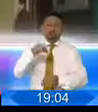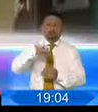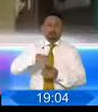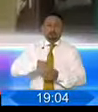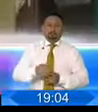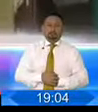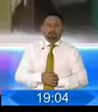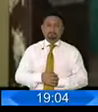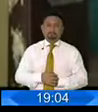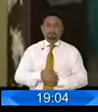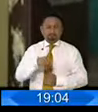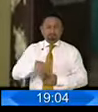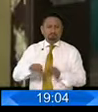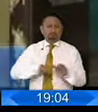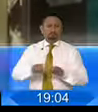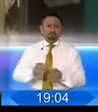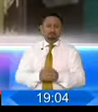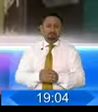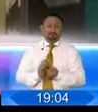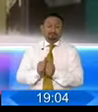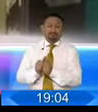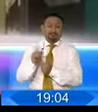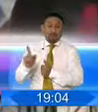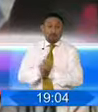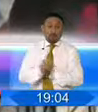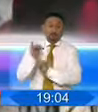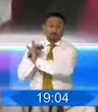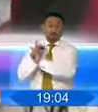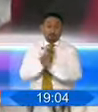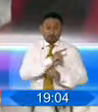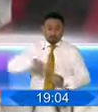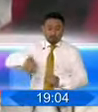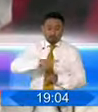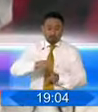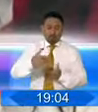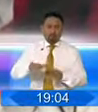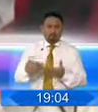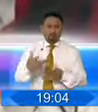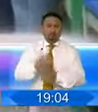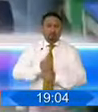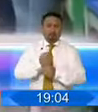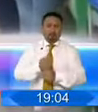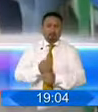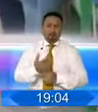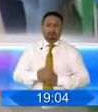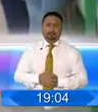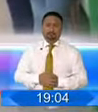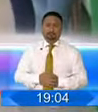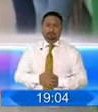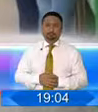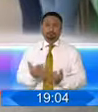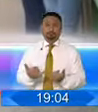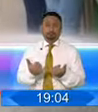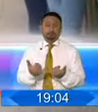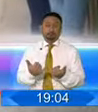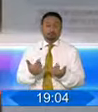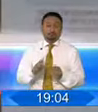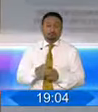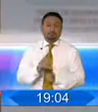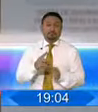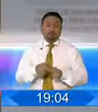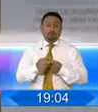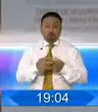electoral. Aquí explicaron cómo cada una de las entidades de seguridad actuarán para el futuro proceso electoral. Es una manera de